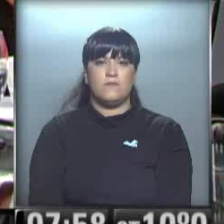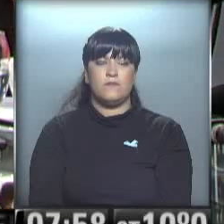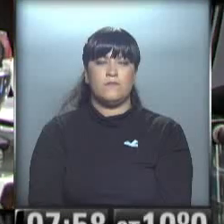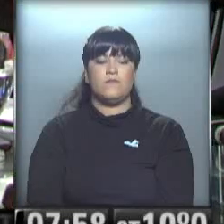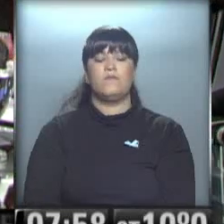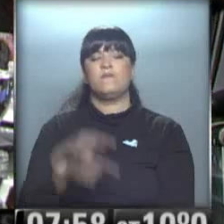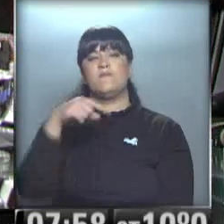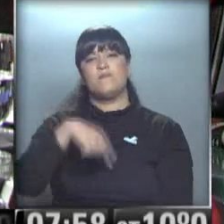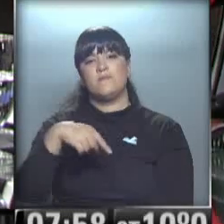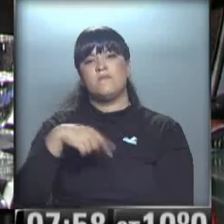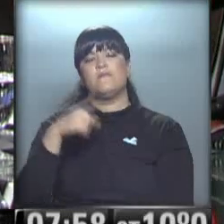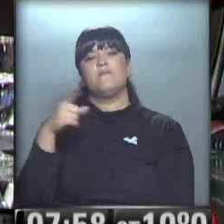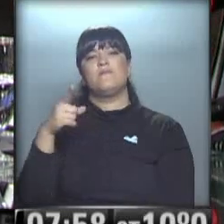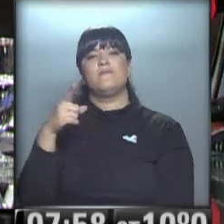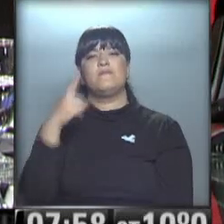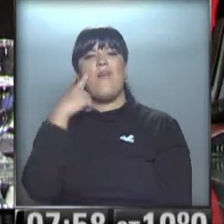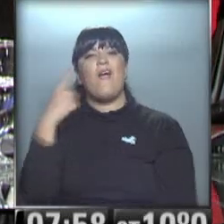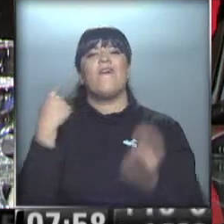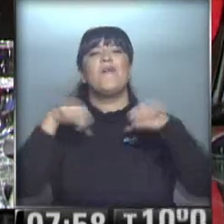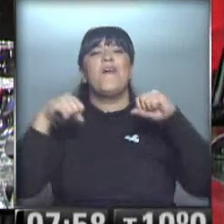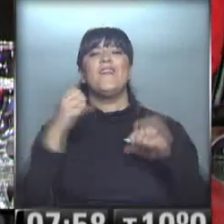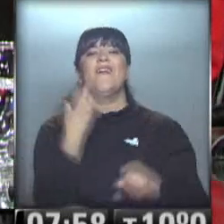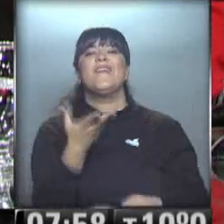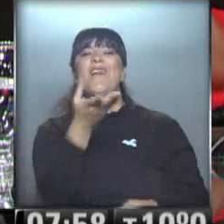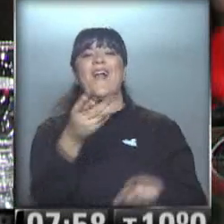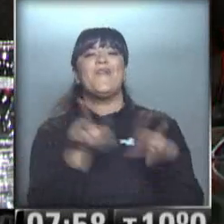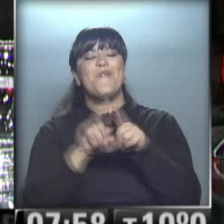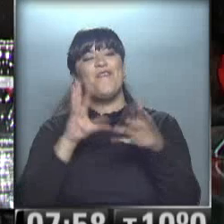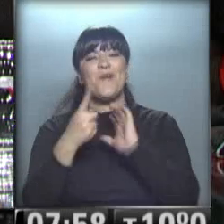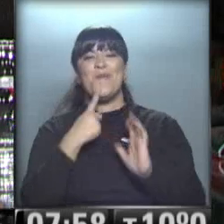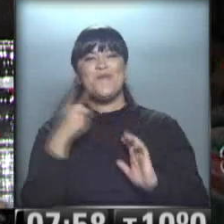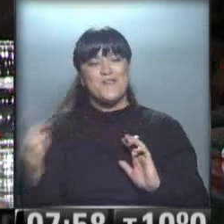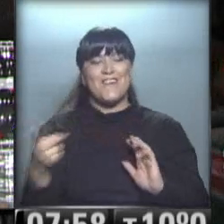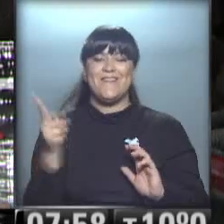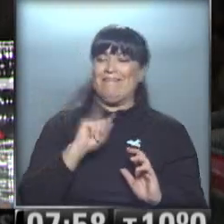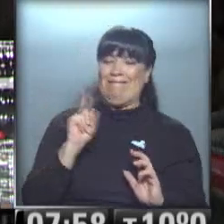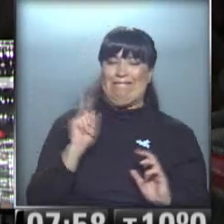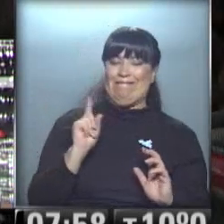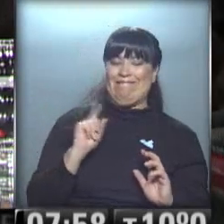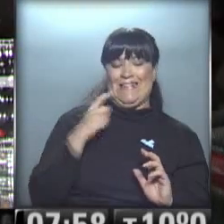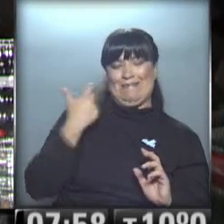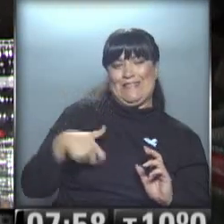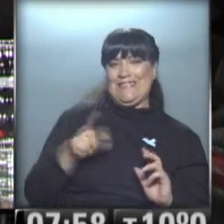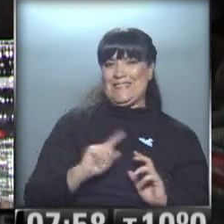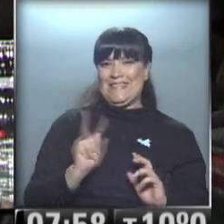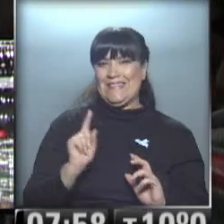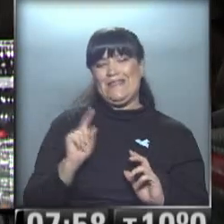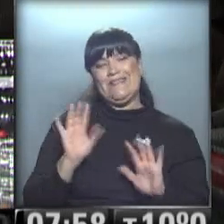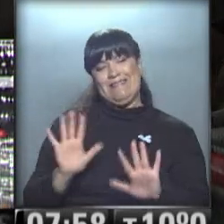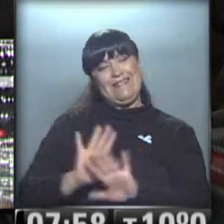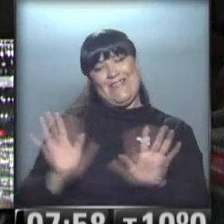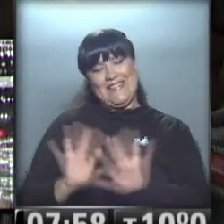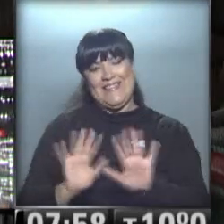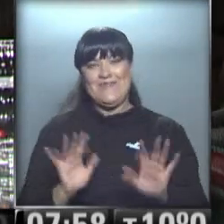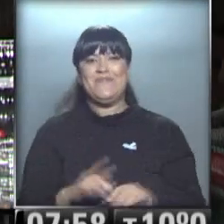bien, practique el hombrito. No, porque no, es el paso no, de no los me chicos. No tiene un poco de ritmo. No, no me animo, la verdad, no la clave. Mejor dejémoslo ahí. Bueno,